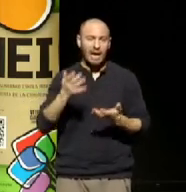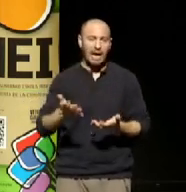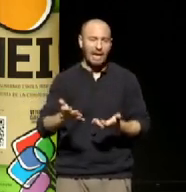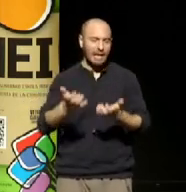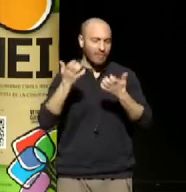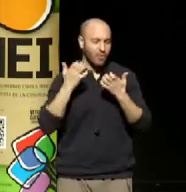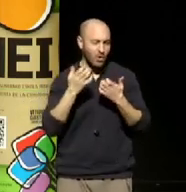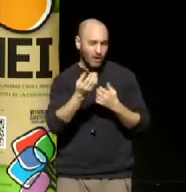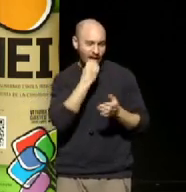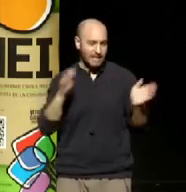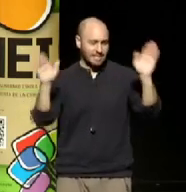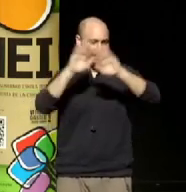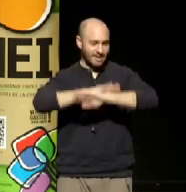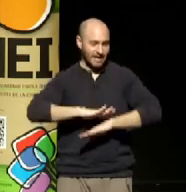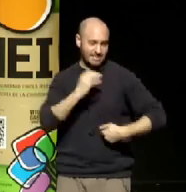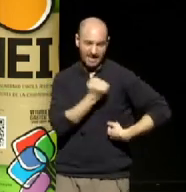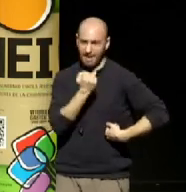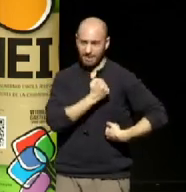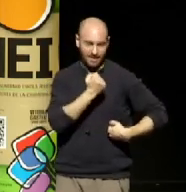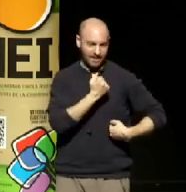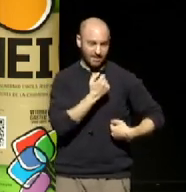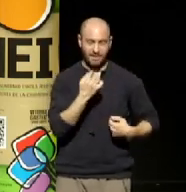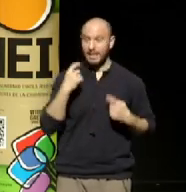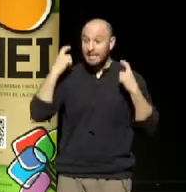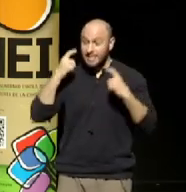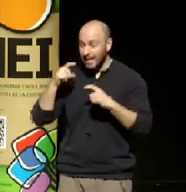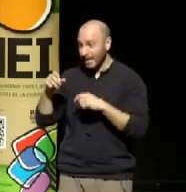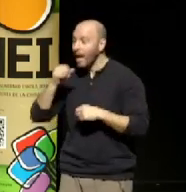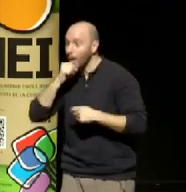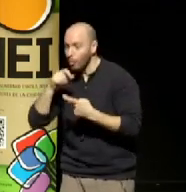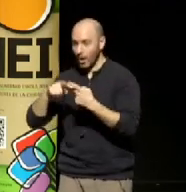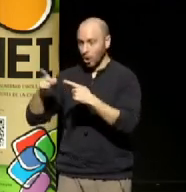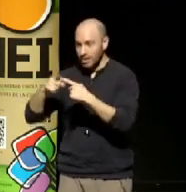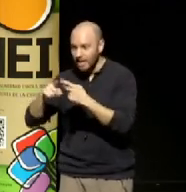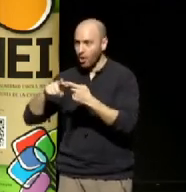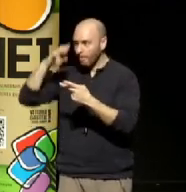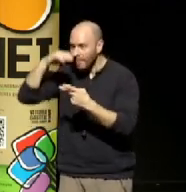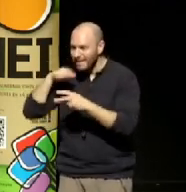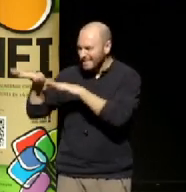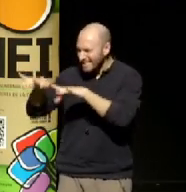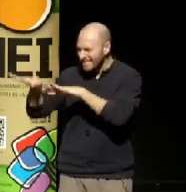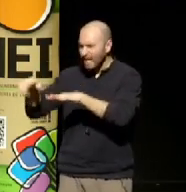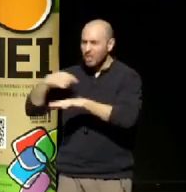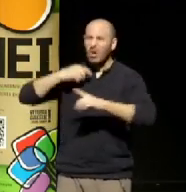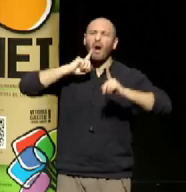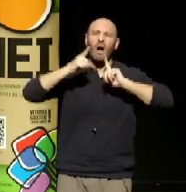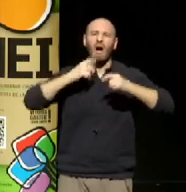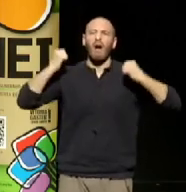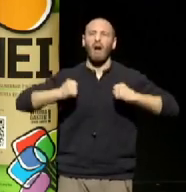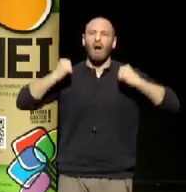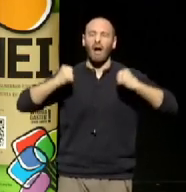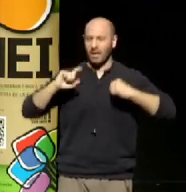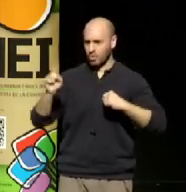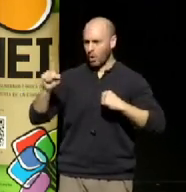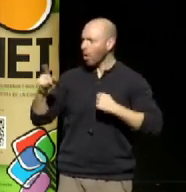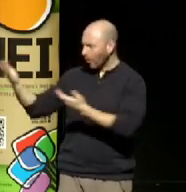decir, siendo capaz de persuadir a tu tío, a tu abuelo, a tu padre, de que no eres un quejica y de que no reconoces que ellos lo